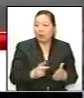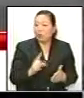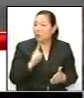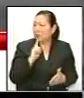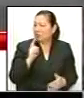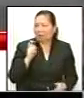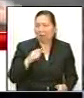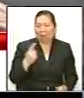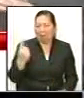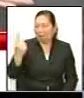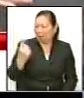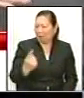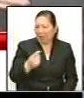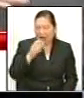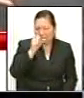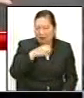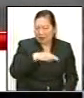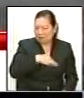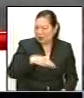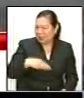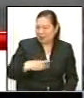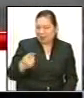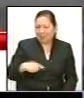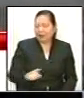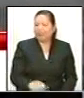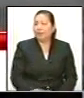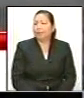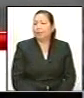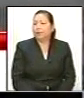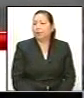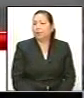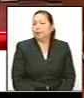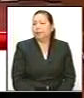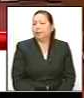es necesario que el canciller venga a dar una explicación al respecto. Gracias.